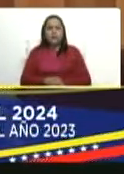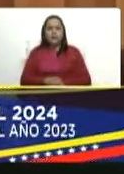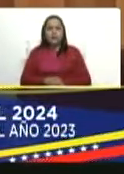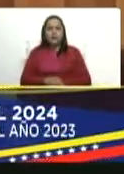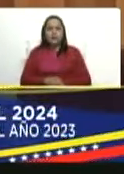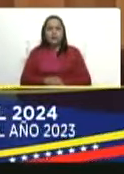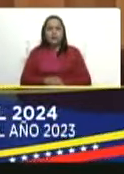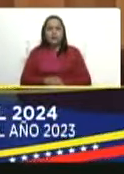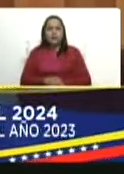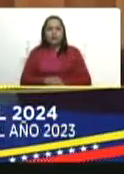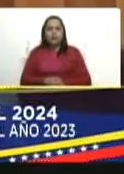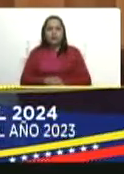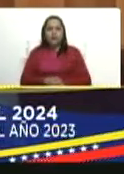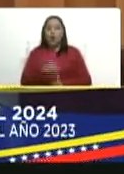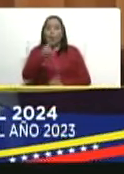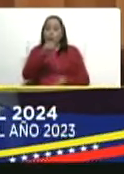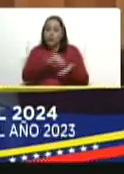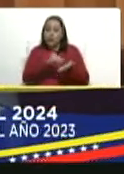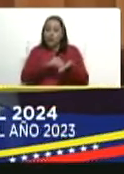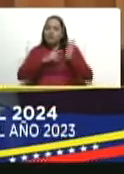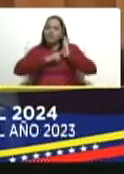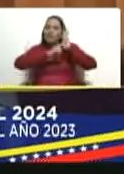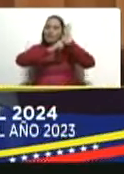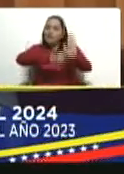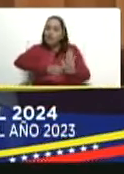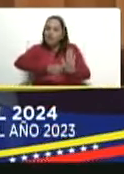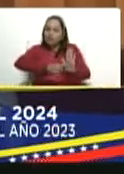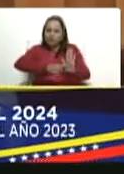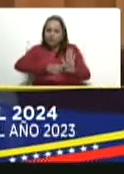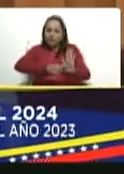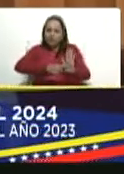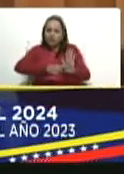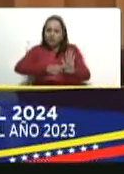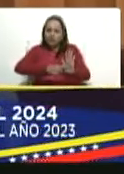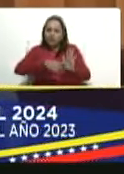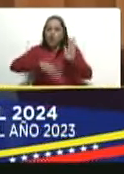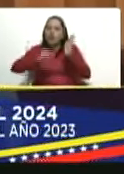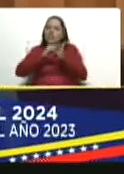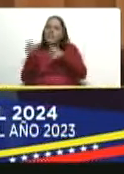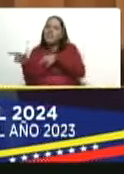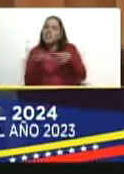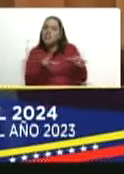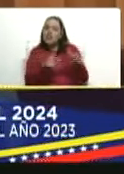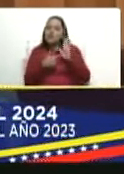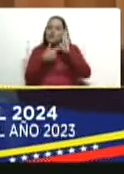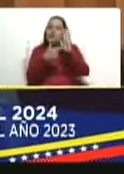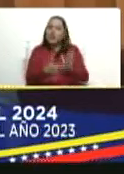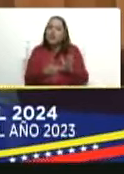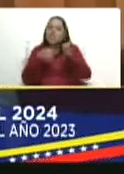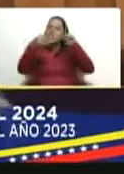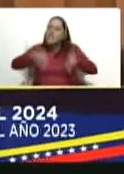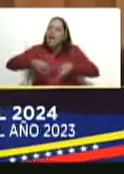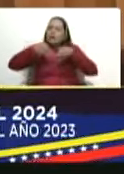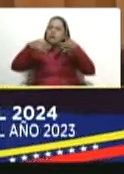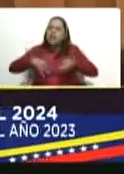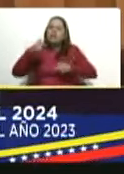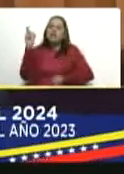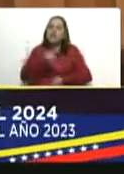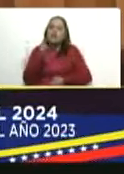Ya se los enseñamos una vez. Y estamos listos para enseñárselo cada vez que haga falta